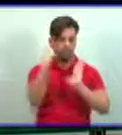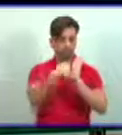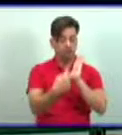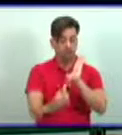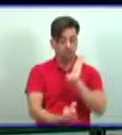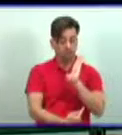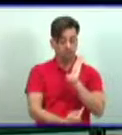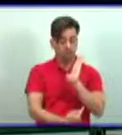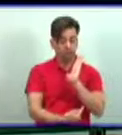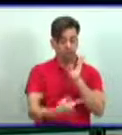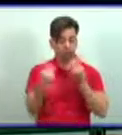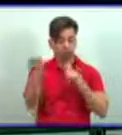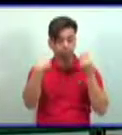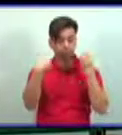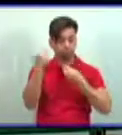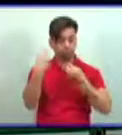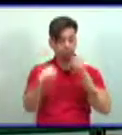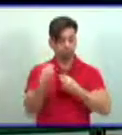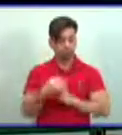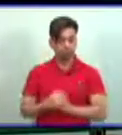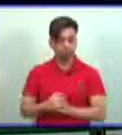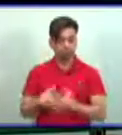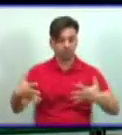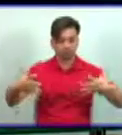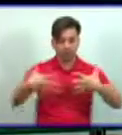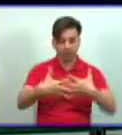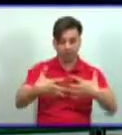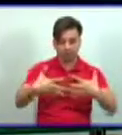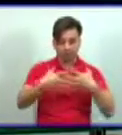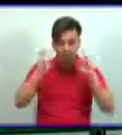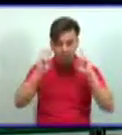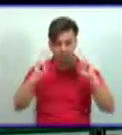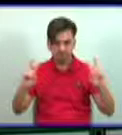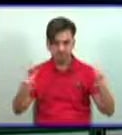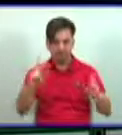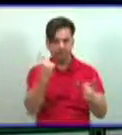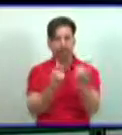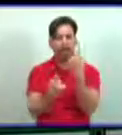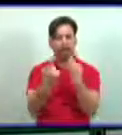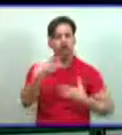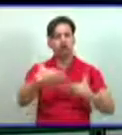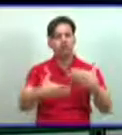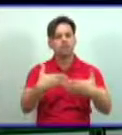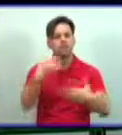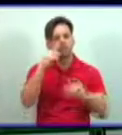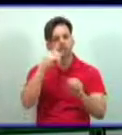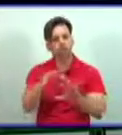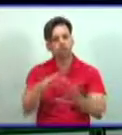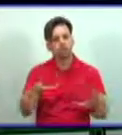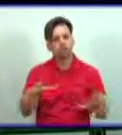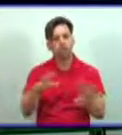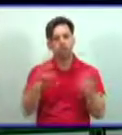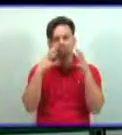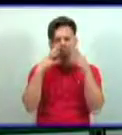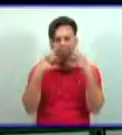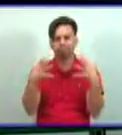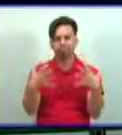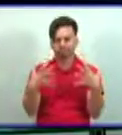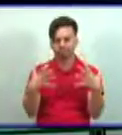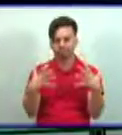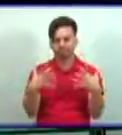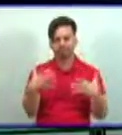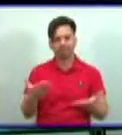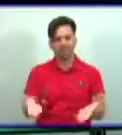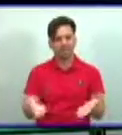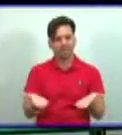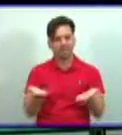relacionan con la vida y algunos de los procesos y fenómenos que suceden en ella y que son vitales para el desarrollo de todos los